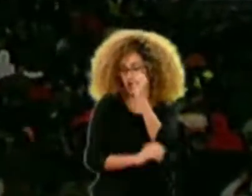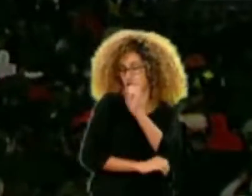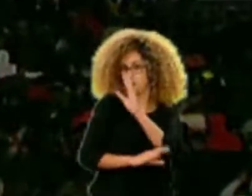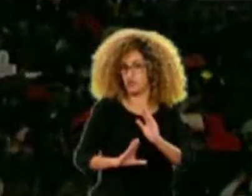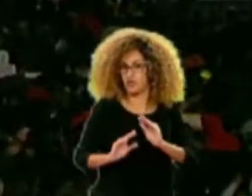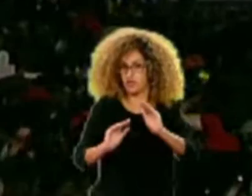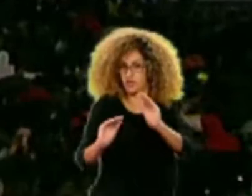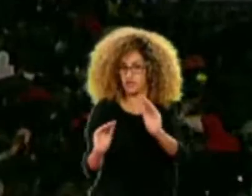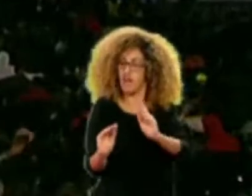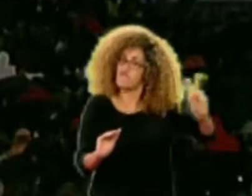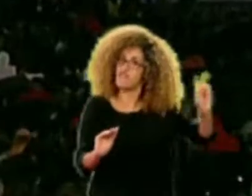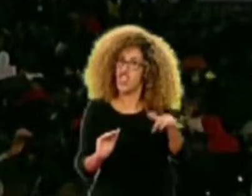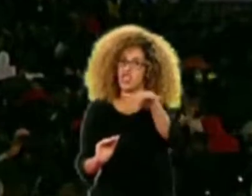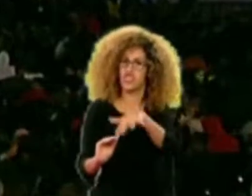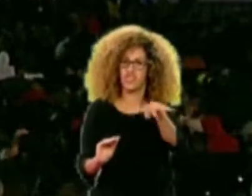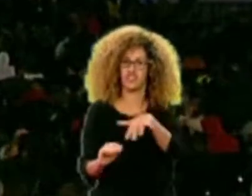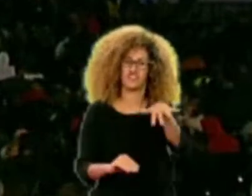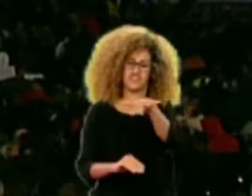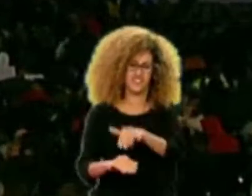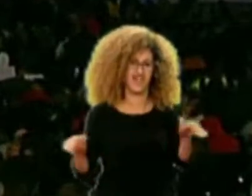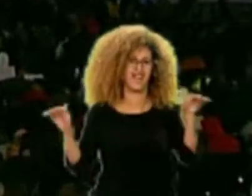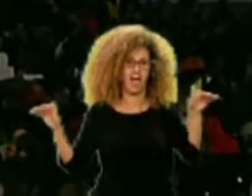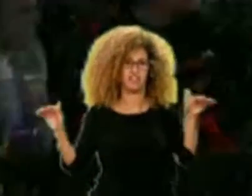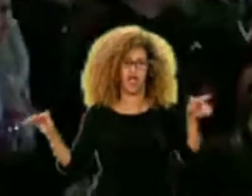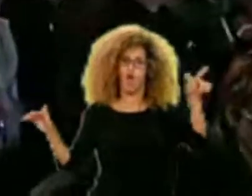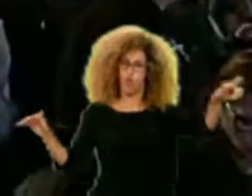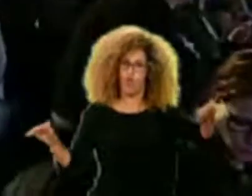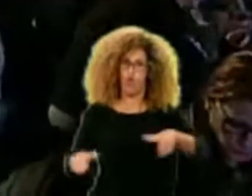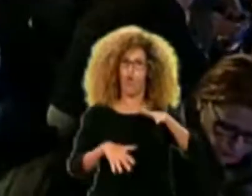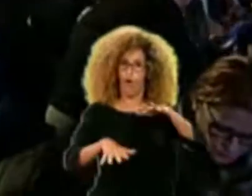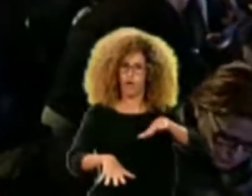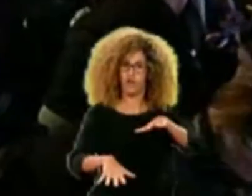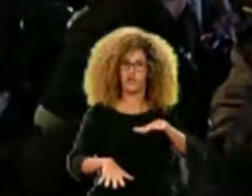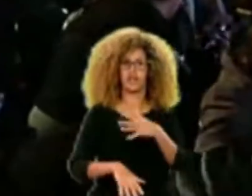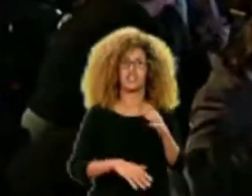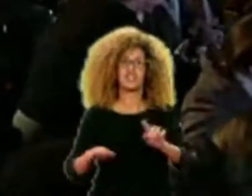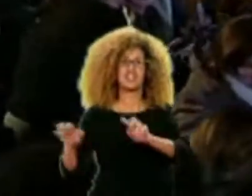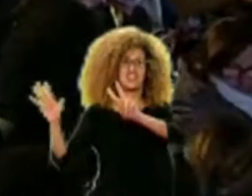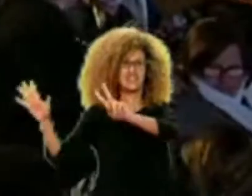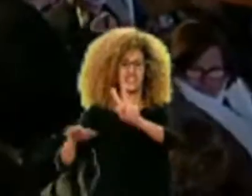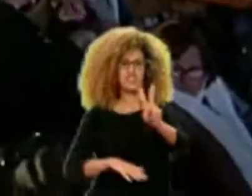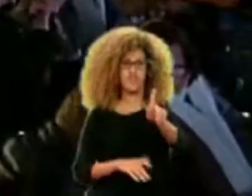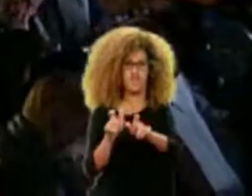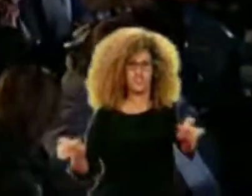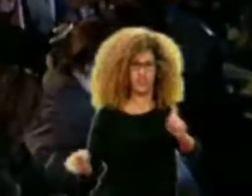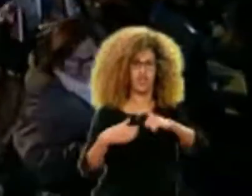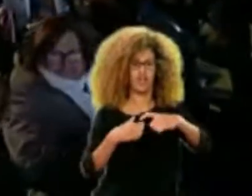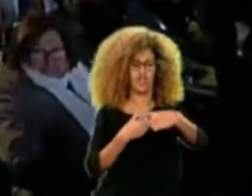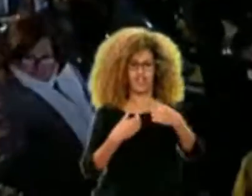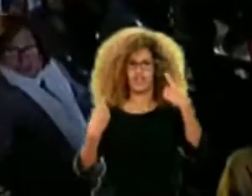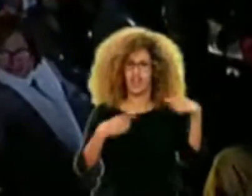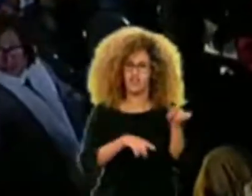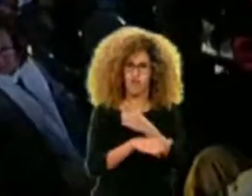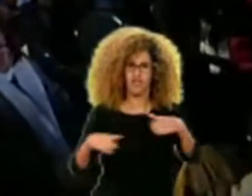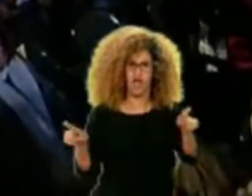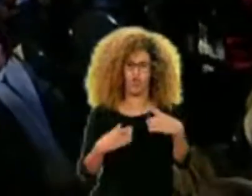carnaval. Desde Carrizal vienen, pues eso, una auténtica manifestación, porque vuelven a ser 72 los componentes y sus melodías se